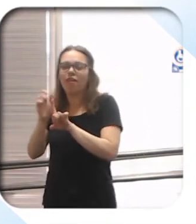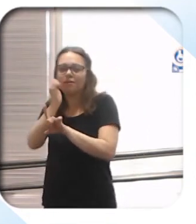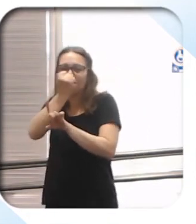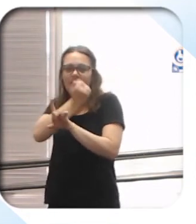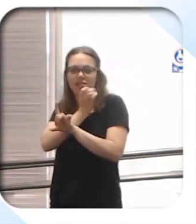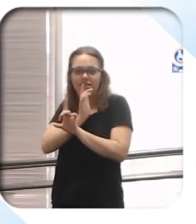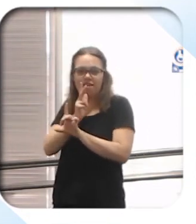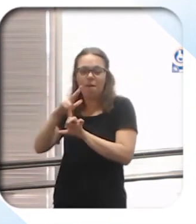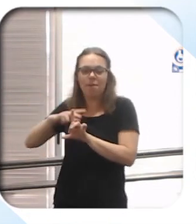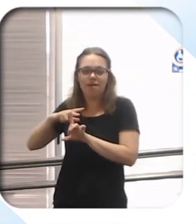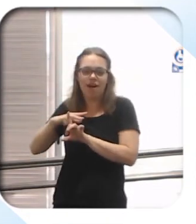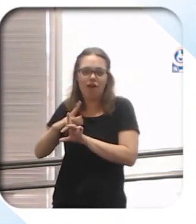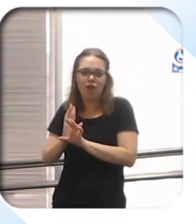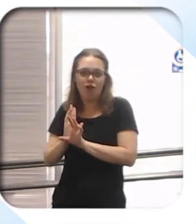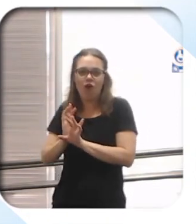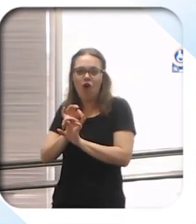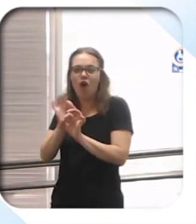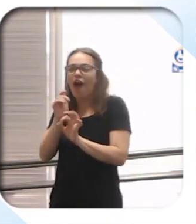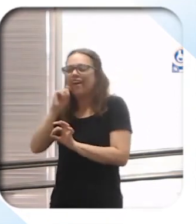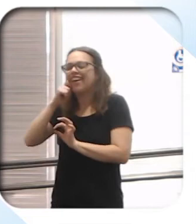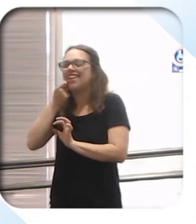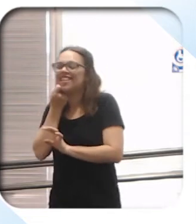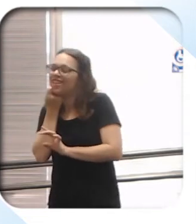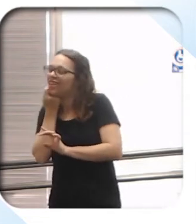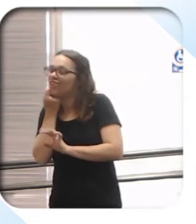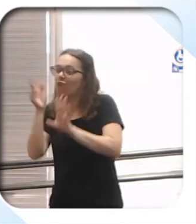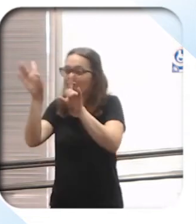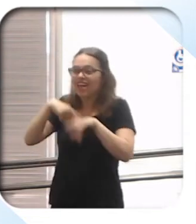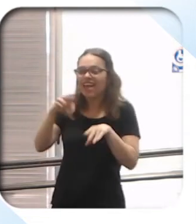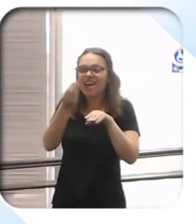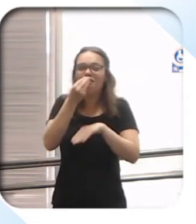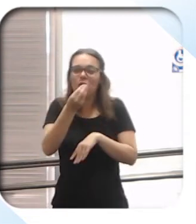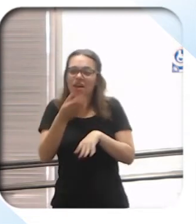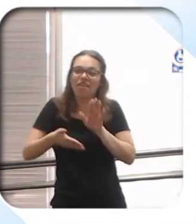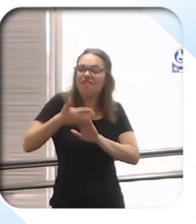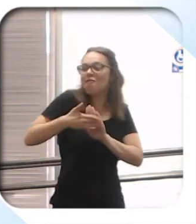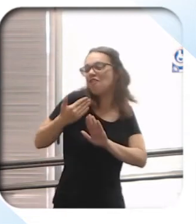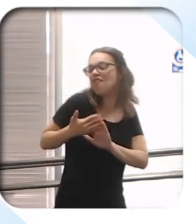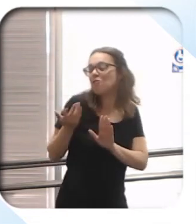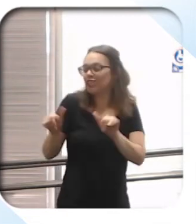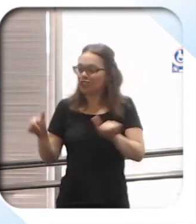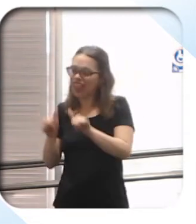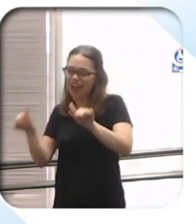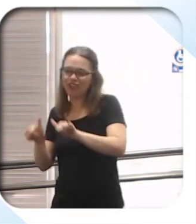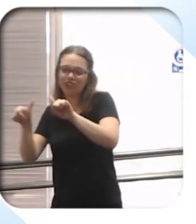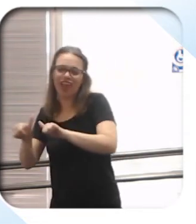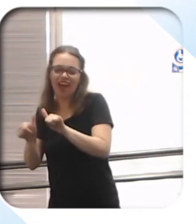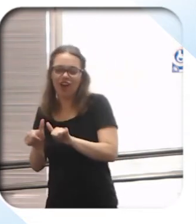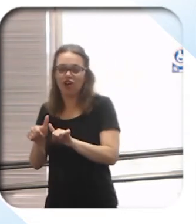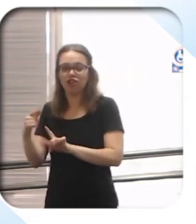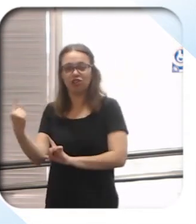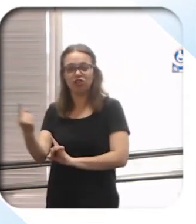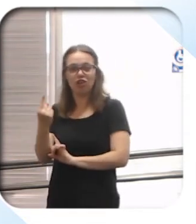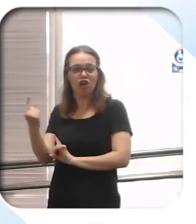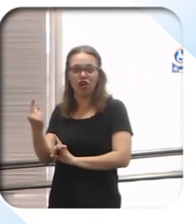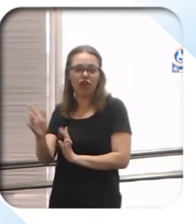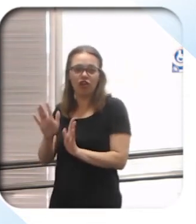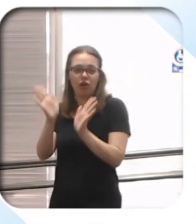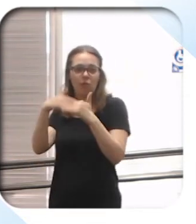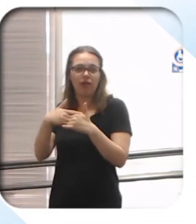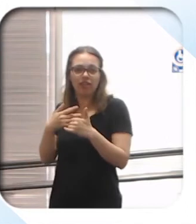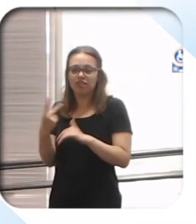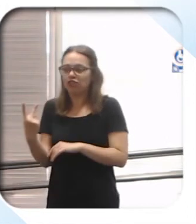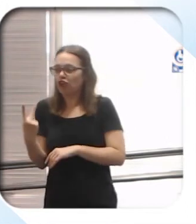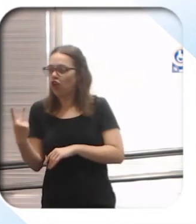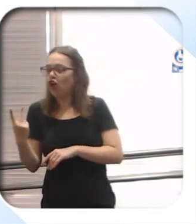intimidad, ¿verdad? ¡Ay, qué divino! Y se van a quedar a comer y bueno, entonces vamos, ¡ay, no, yo te hago y yo te hago! ¿No? Y ellos no tienen esa